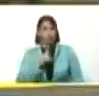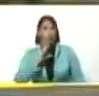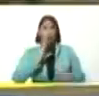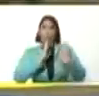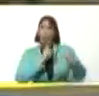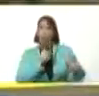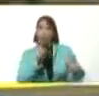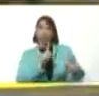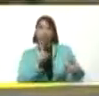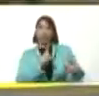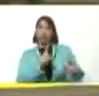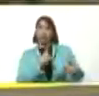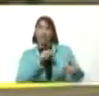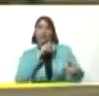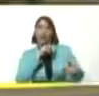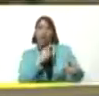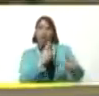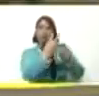a hablar, que hablé con él.